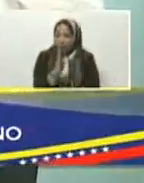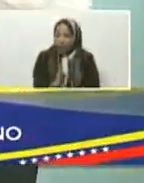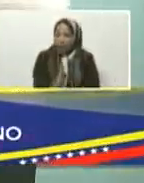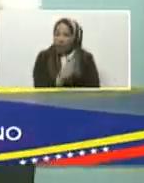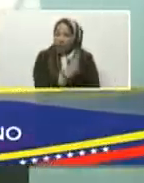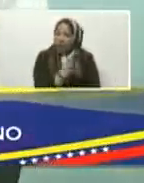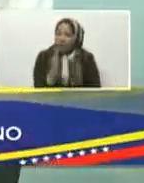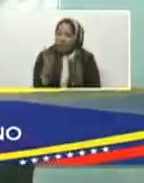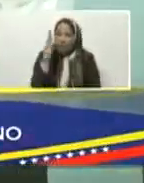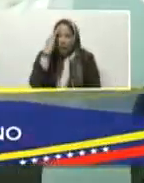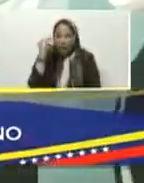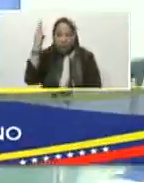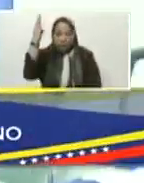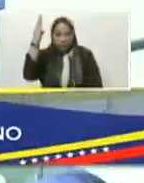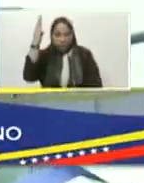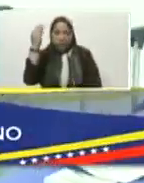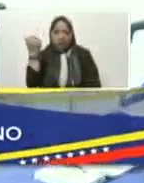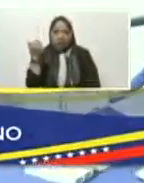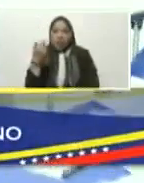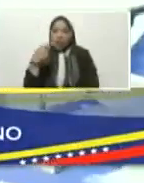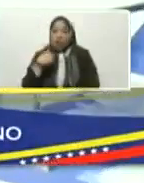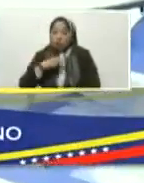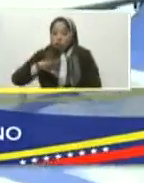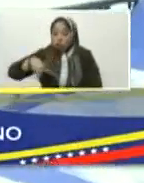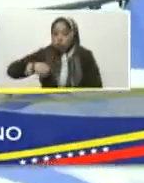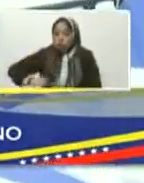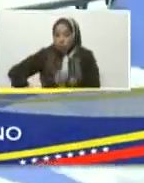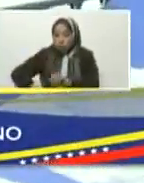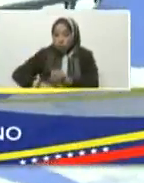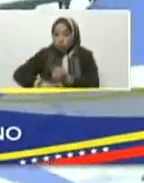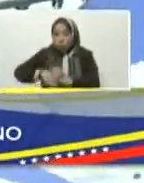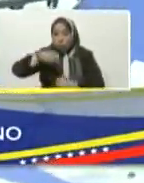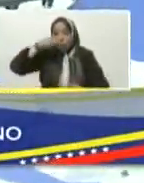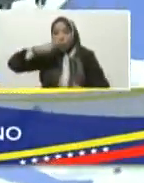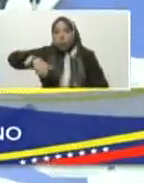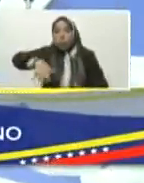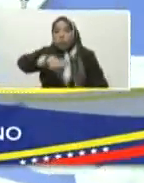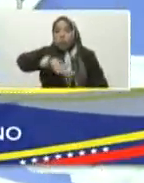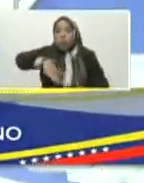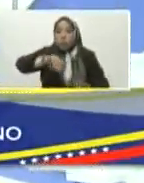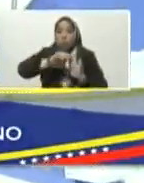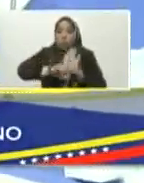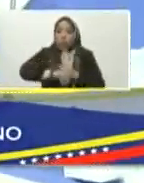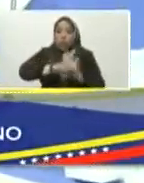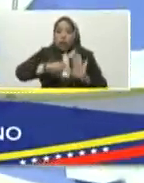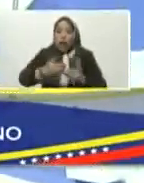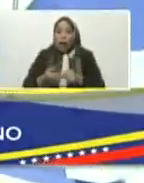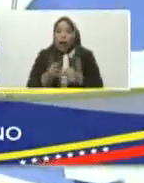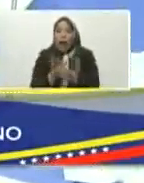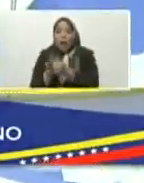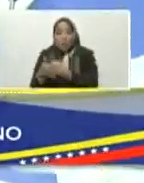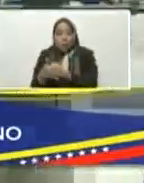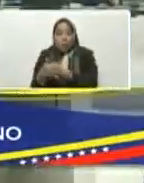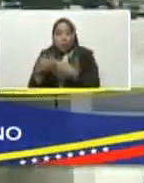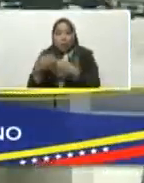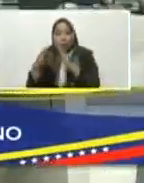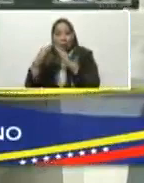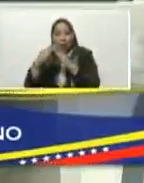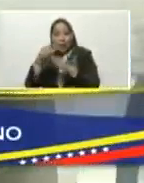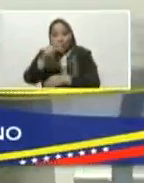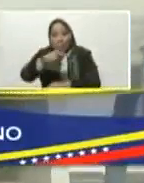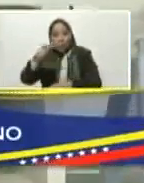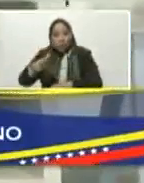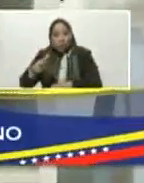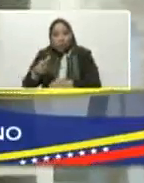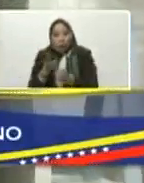Sigan adelante. Tenemos que pagar la deuda de operaciones que se acumuló producto de la pandemia. Ahí está el otro. Tenemos que ir a un